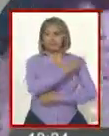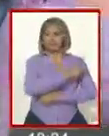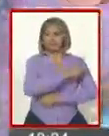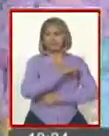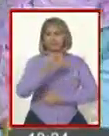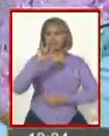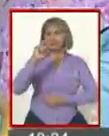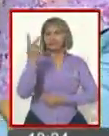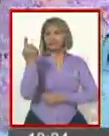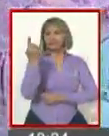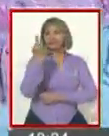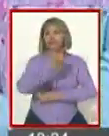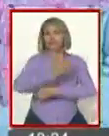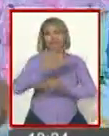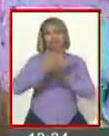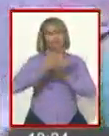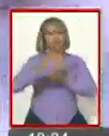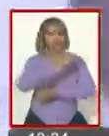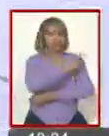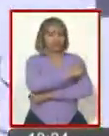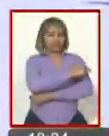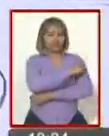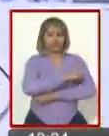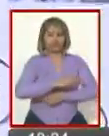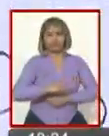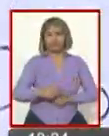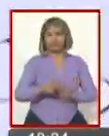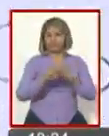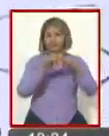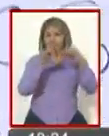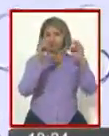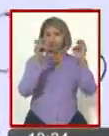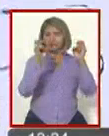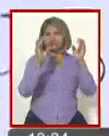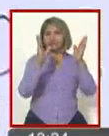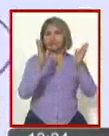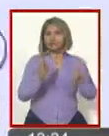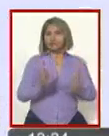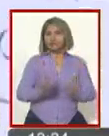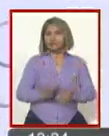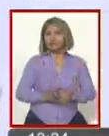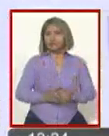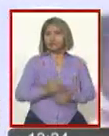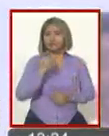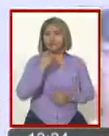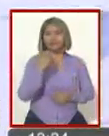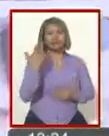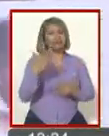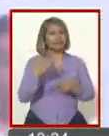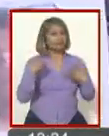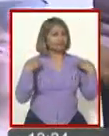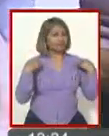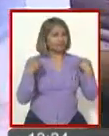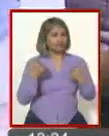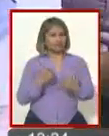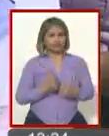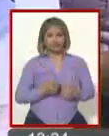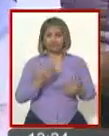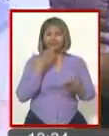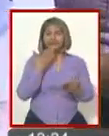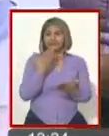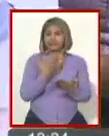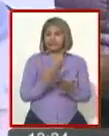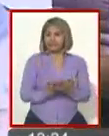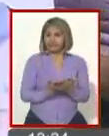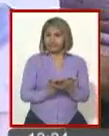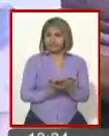al segundo día me han botado del hospital, yo de los pocitos. Diciendo, ¿qué justificativo? Diciendo que ya estaba sanito, que ya estaba bien.